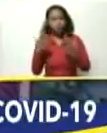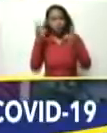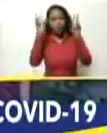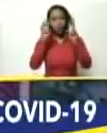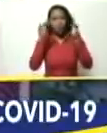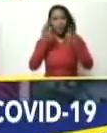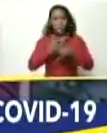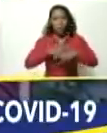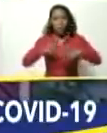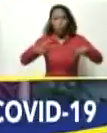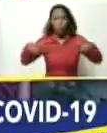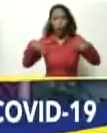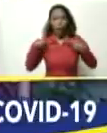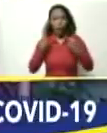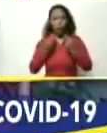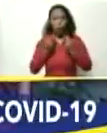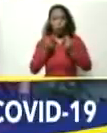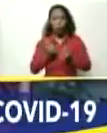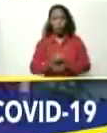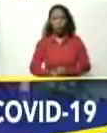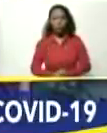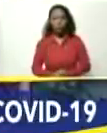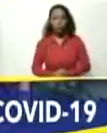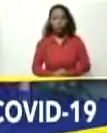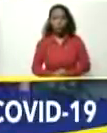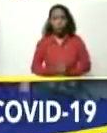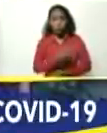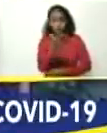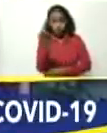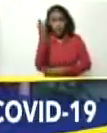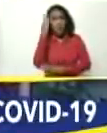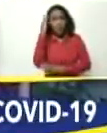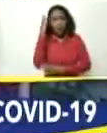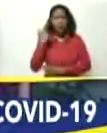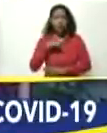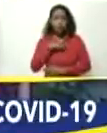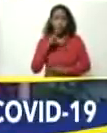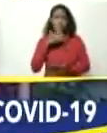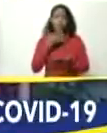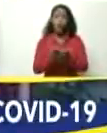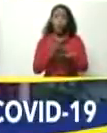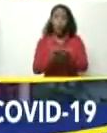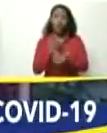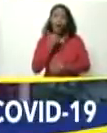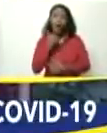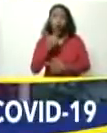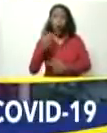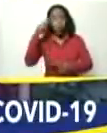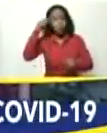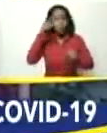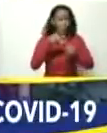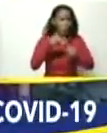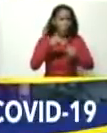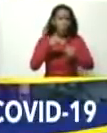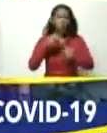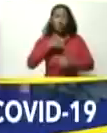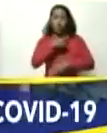nueva prosperidad económica. Y ustedes saben que cuando nos proponemos algo, lo